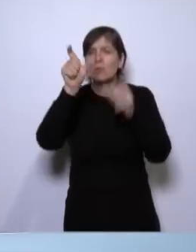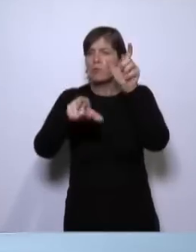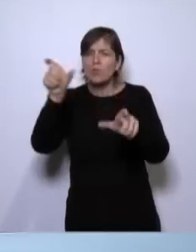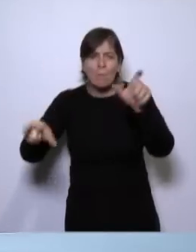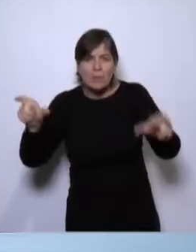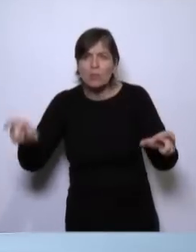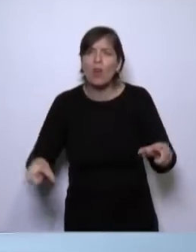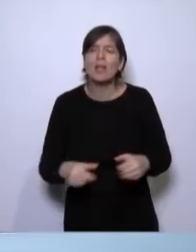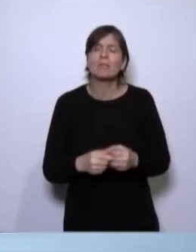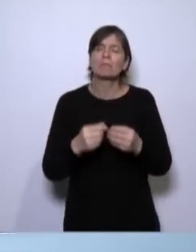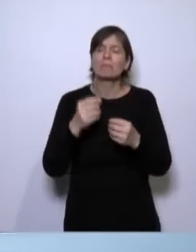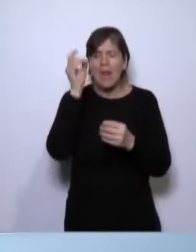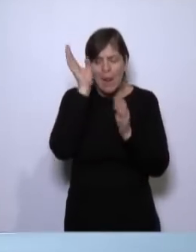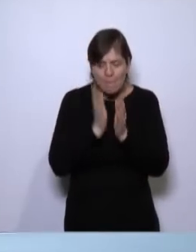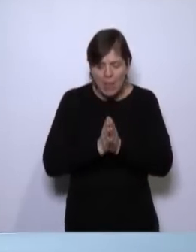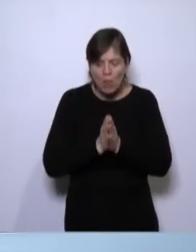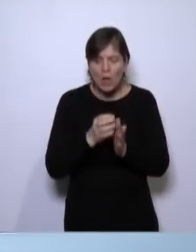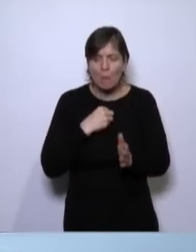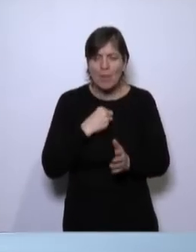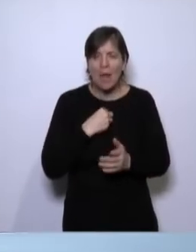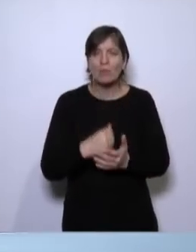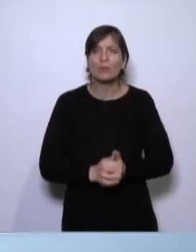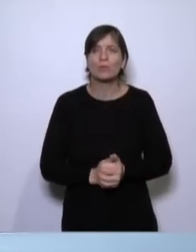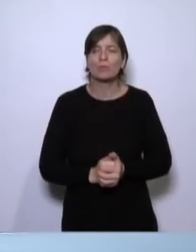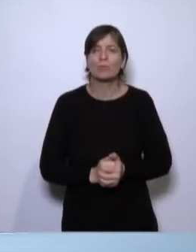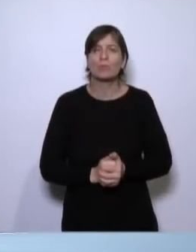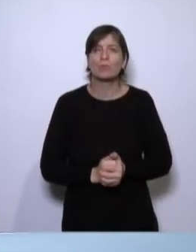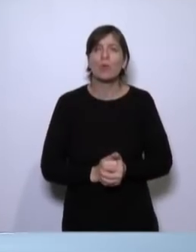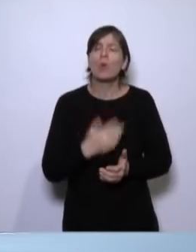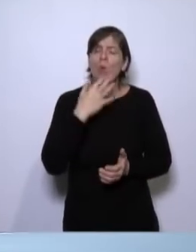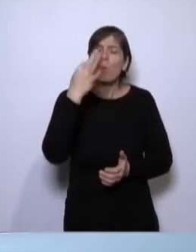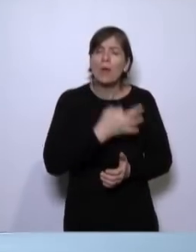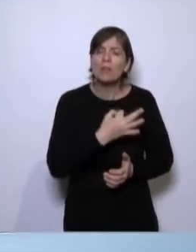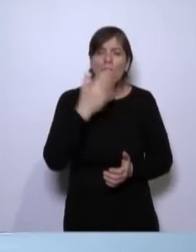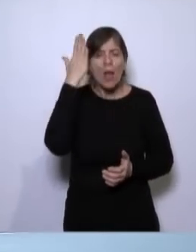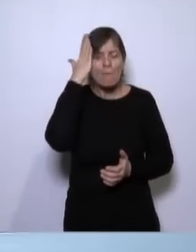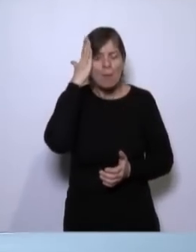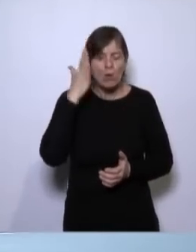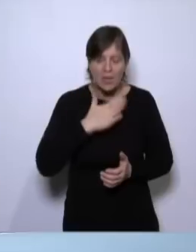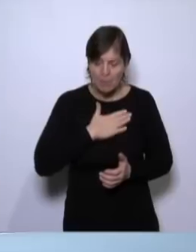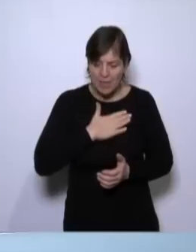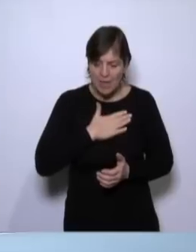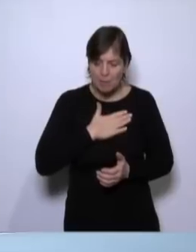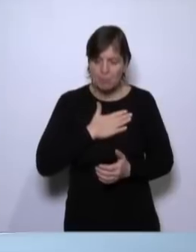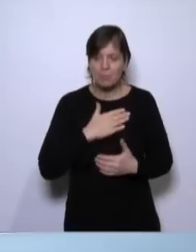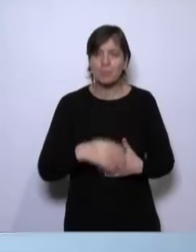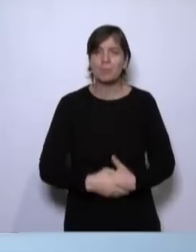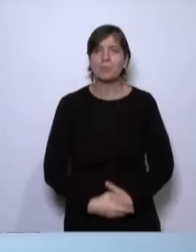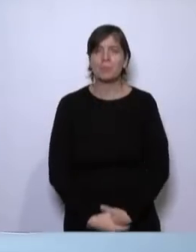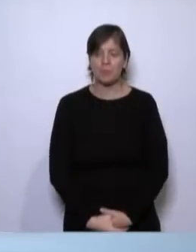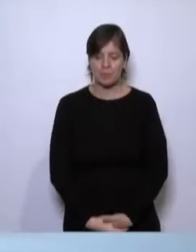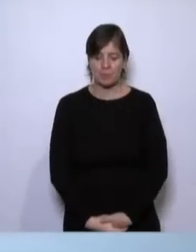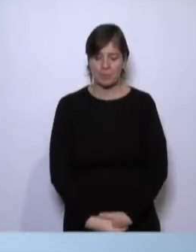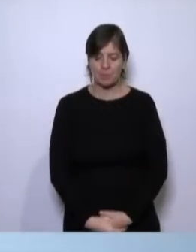ustedes y por muchos para el perdón de los pecados. Hagan esto en